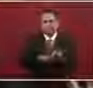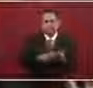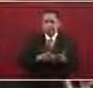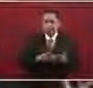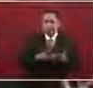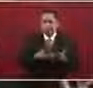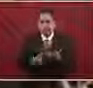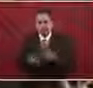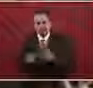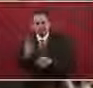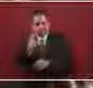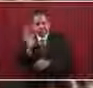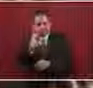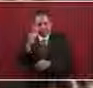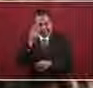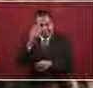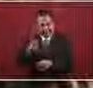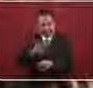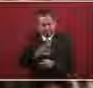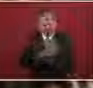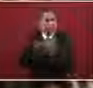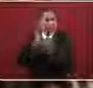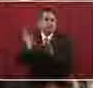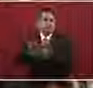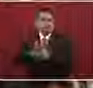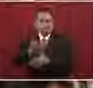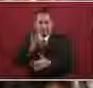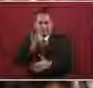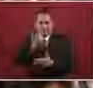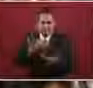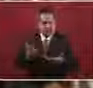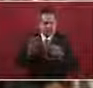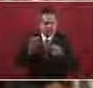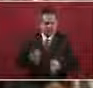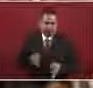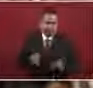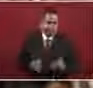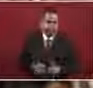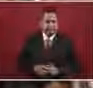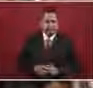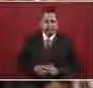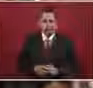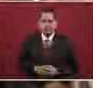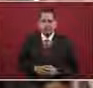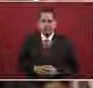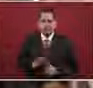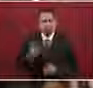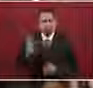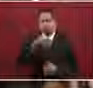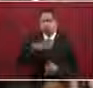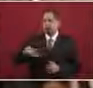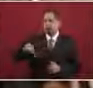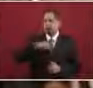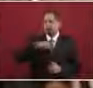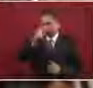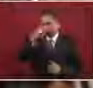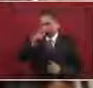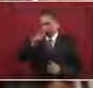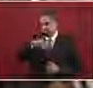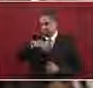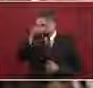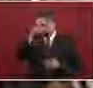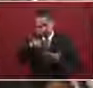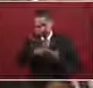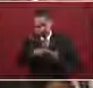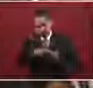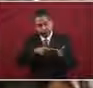quinta entrada, si habláramos del béisbol, que ya es juego oficial. ¿Usted entonces, en general, en todos los casos, no estaría de acuerdo que